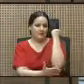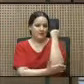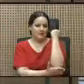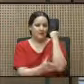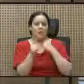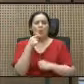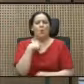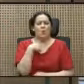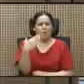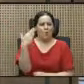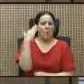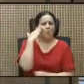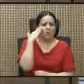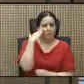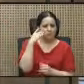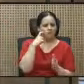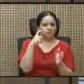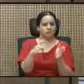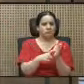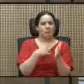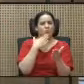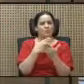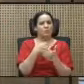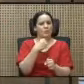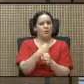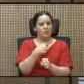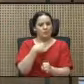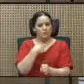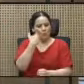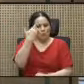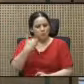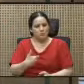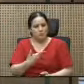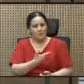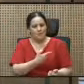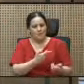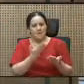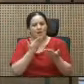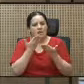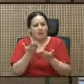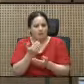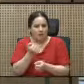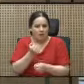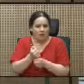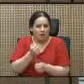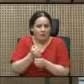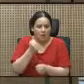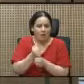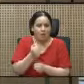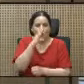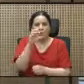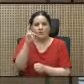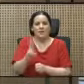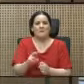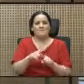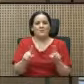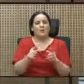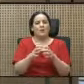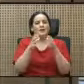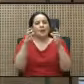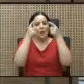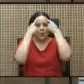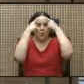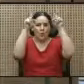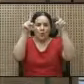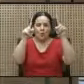y estoy aquí para trabajar por Costa Rica. Pero ese gran logro se ha visto opacado por la negativa del